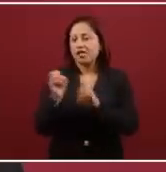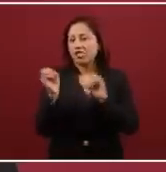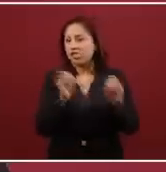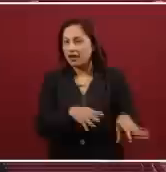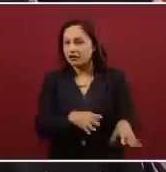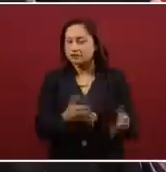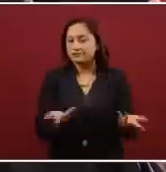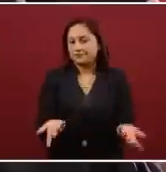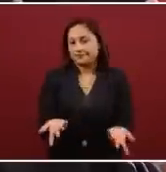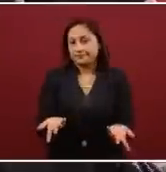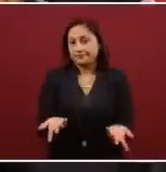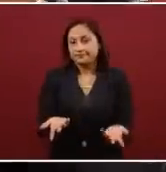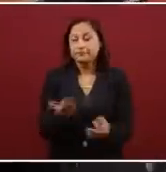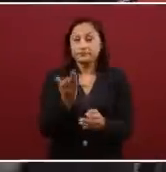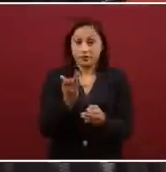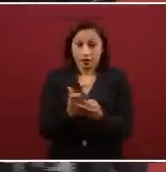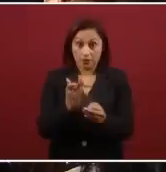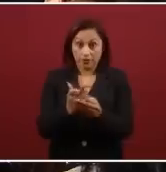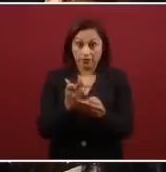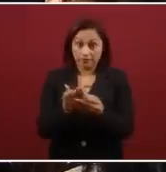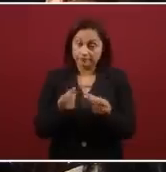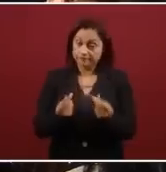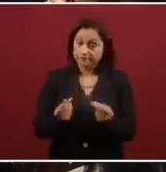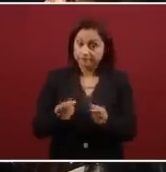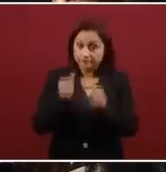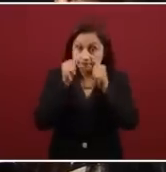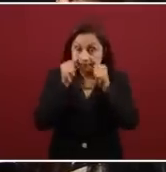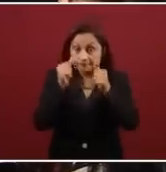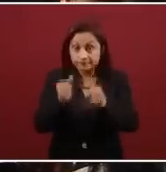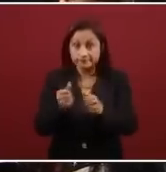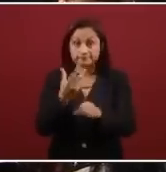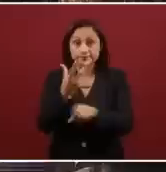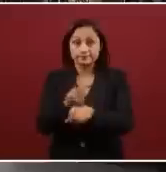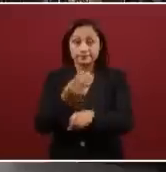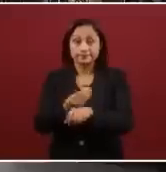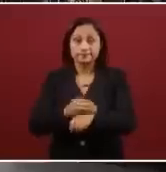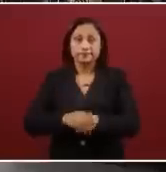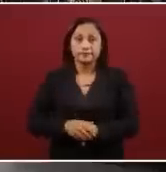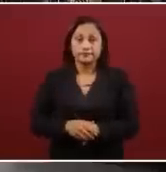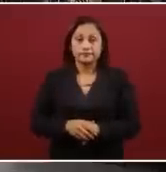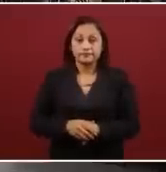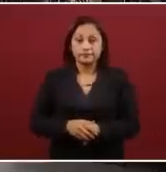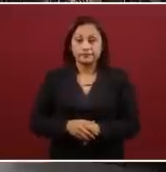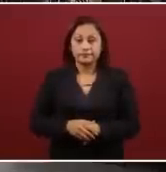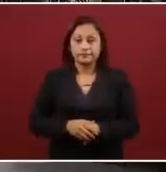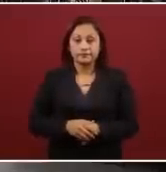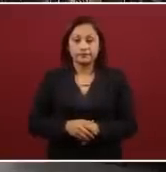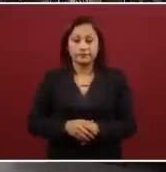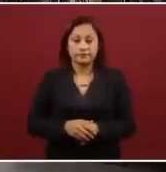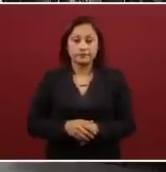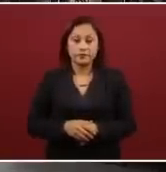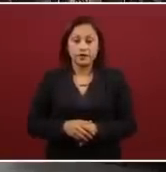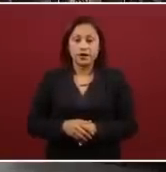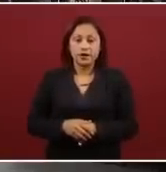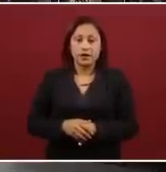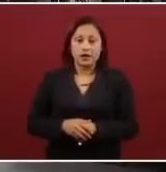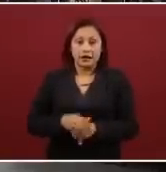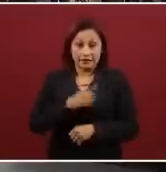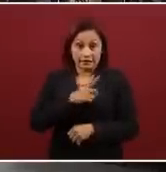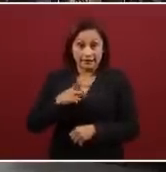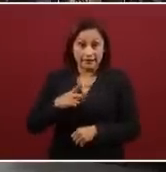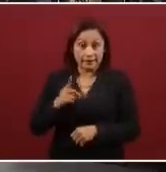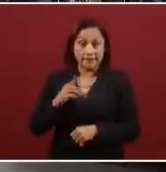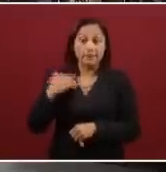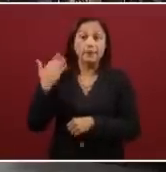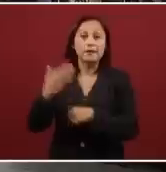tenemos que meternos a eso. Hablando también de los derechos laborales. No tenemos que meternos, ya lo estamos haciendo. Okay. Nada